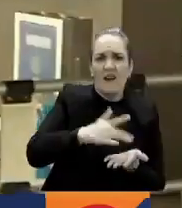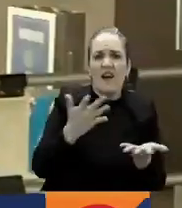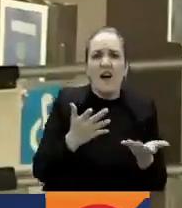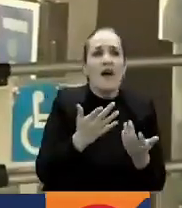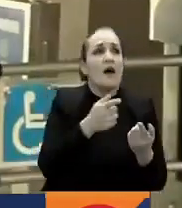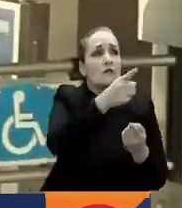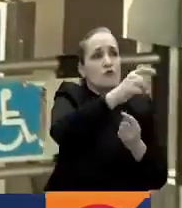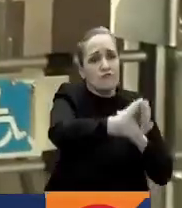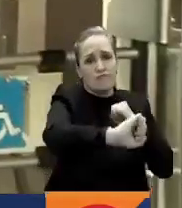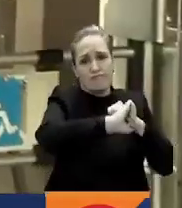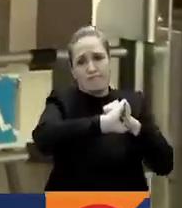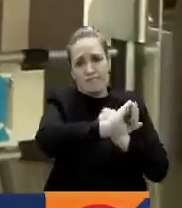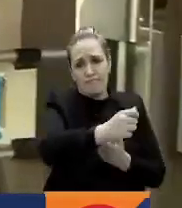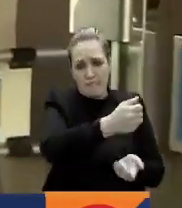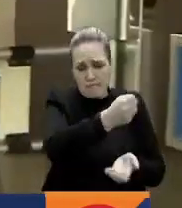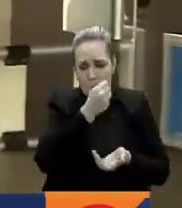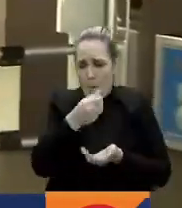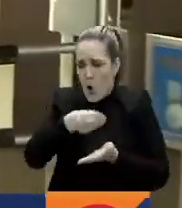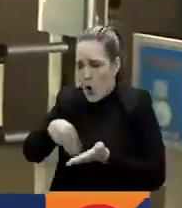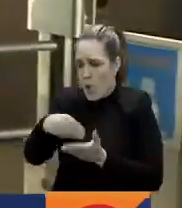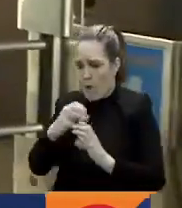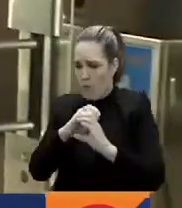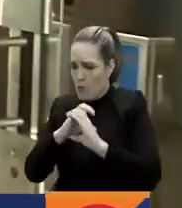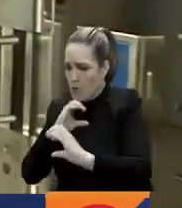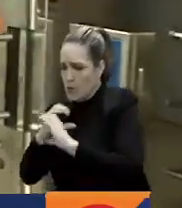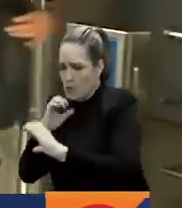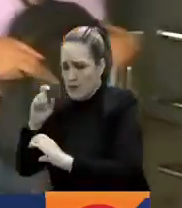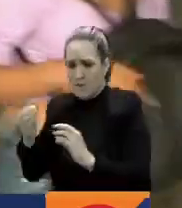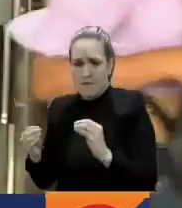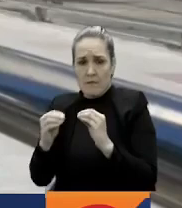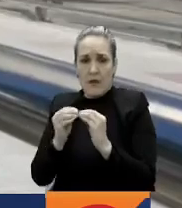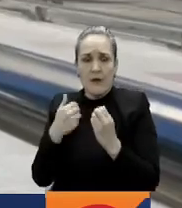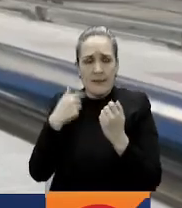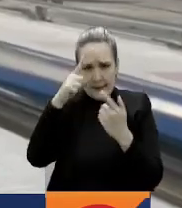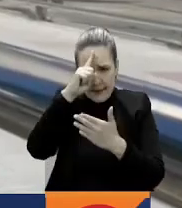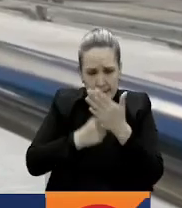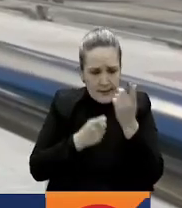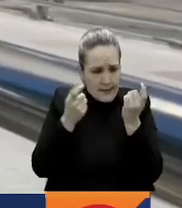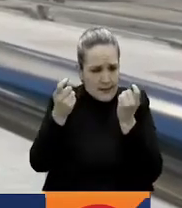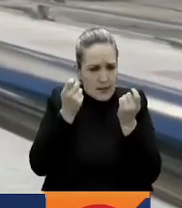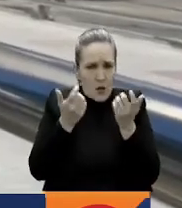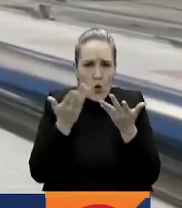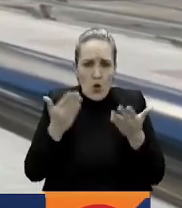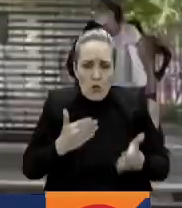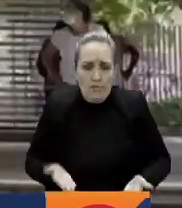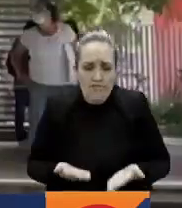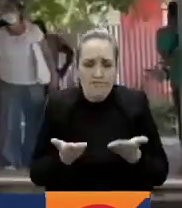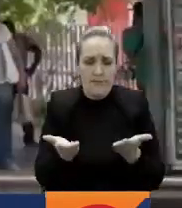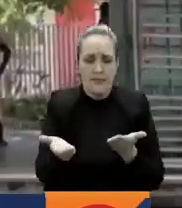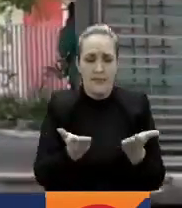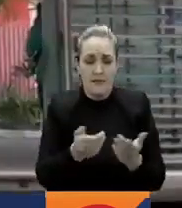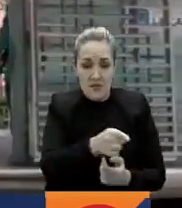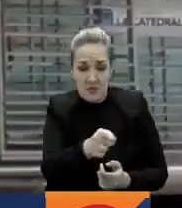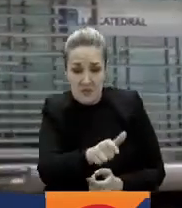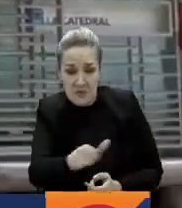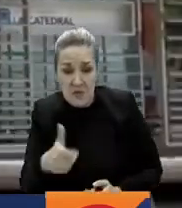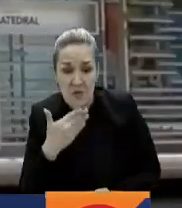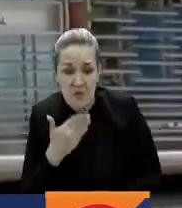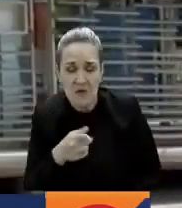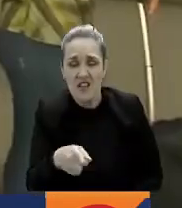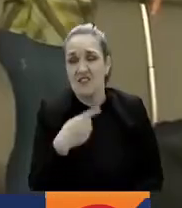flota. Aunque Transmetro trabaja en estrategias para brindar un mejor servicio a sus usuarios, ellos aseguran que el transporte